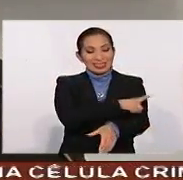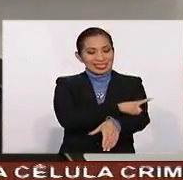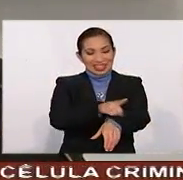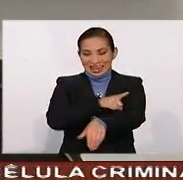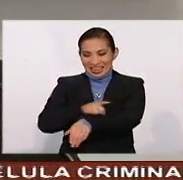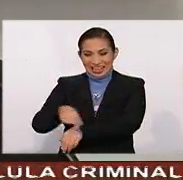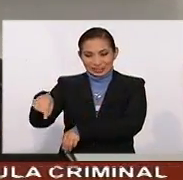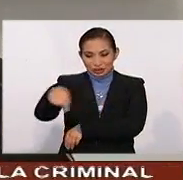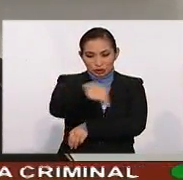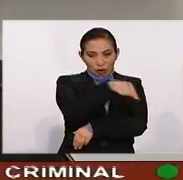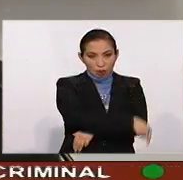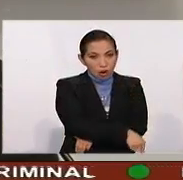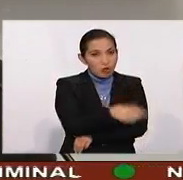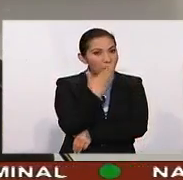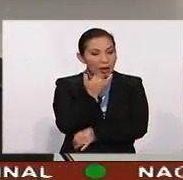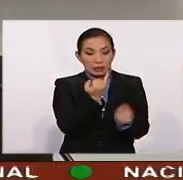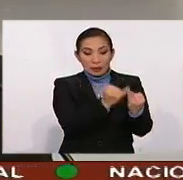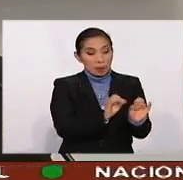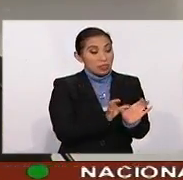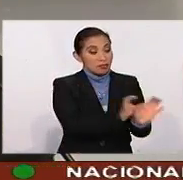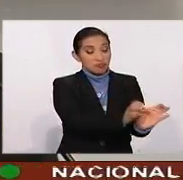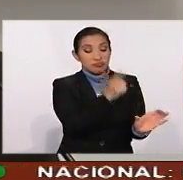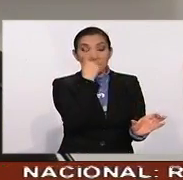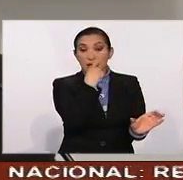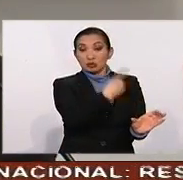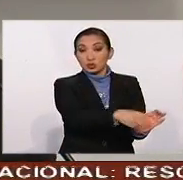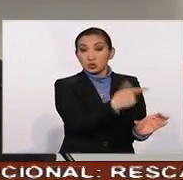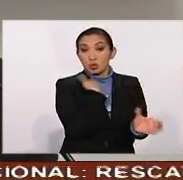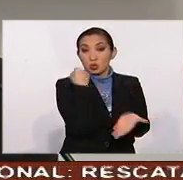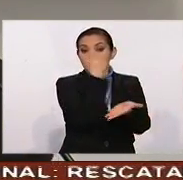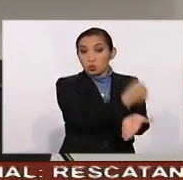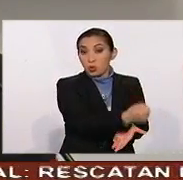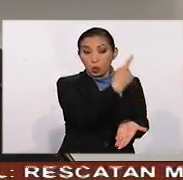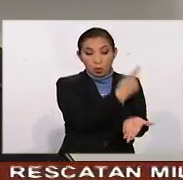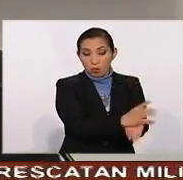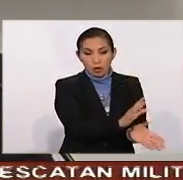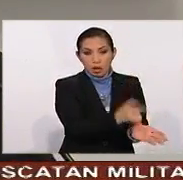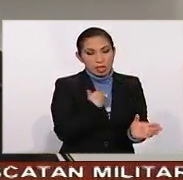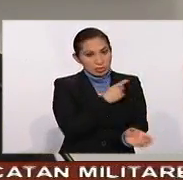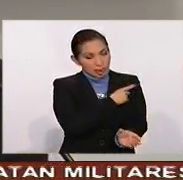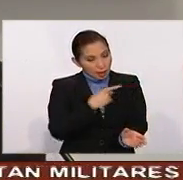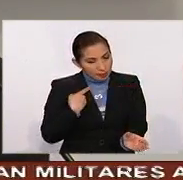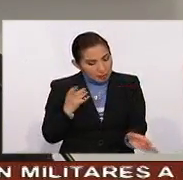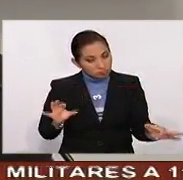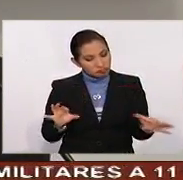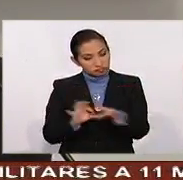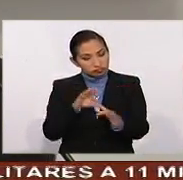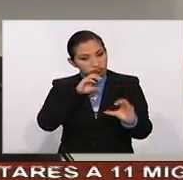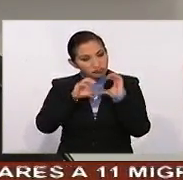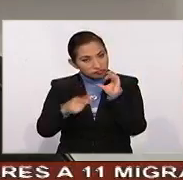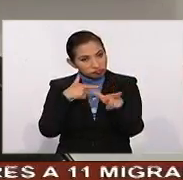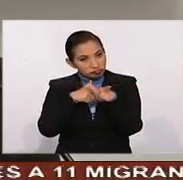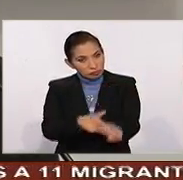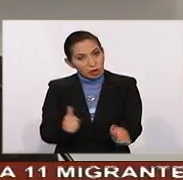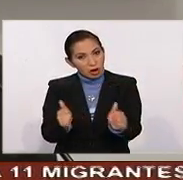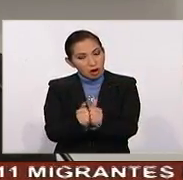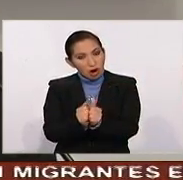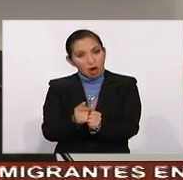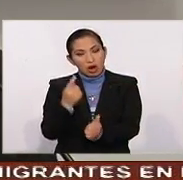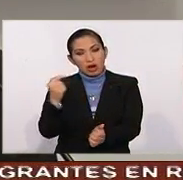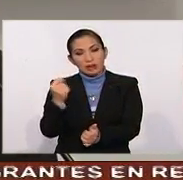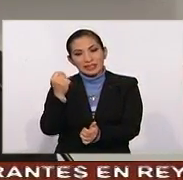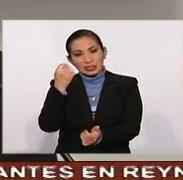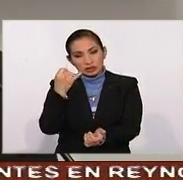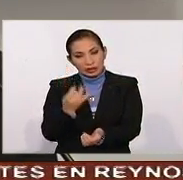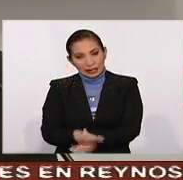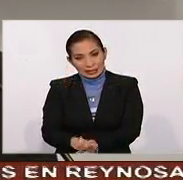delegaciones no tienen una autonomía plena para la disposición de sus recursos, sino que tienen que estar en comunicación permanente con la Tesorería